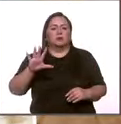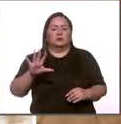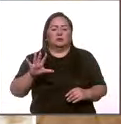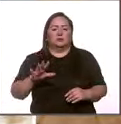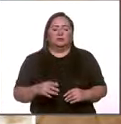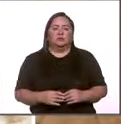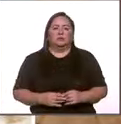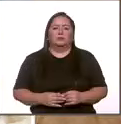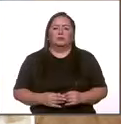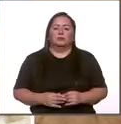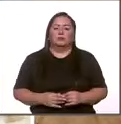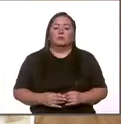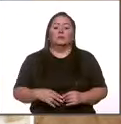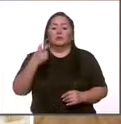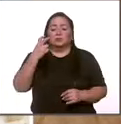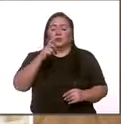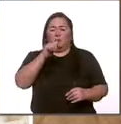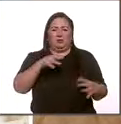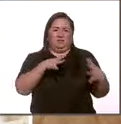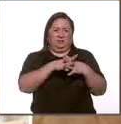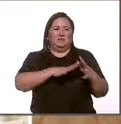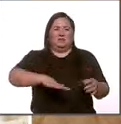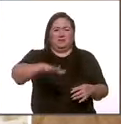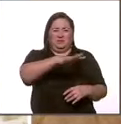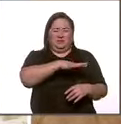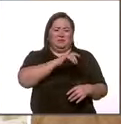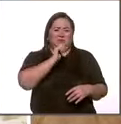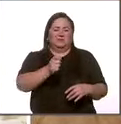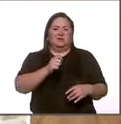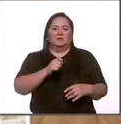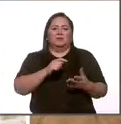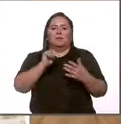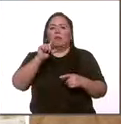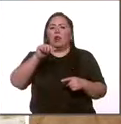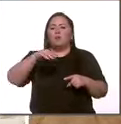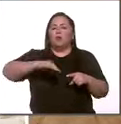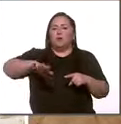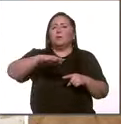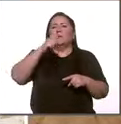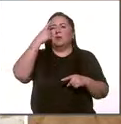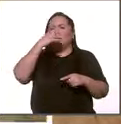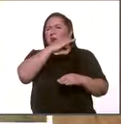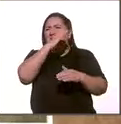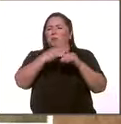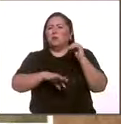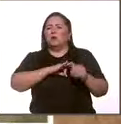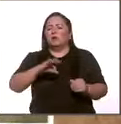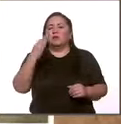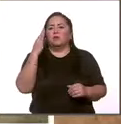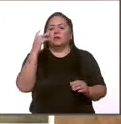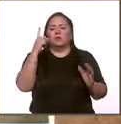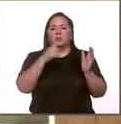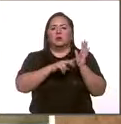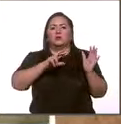Situó a los rebeldes en la fortaleza de El Álamo a fines de febrero de